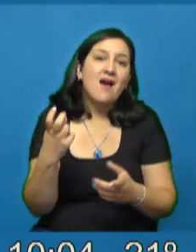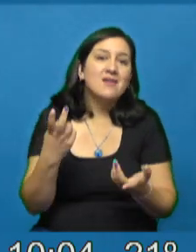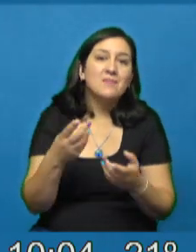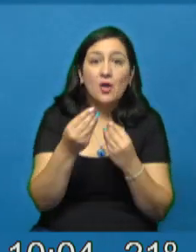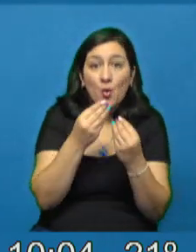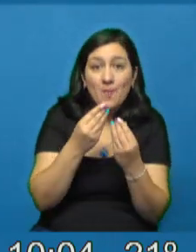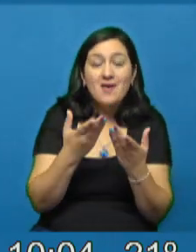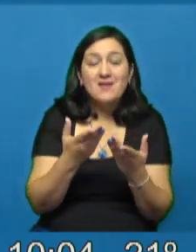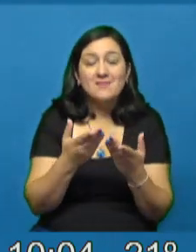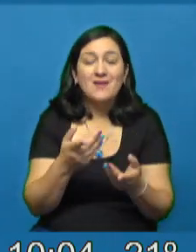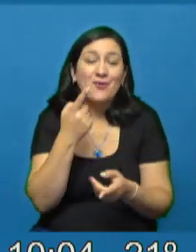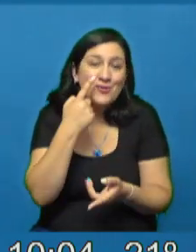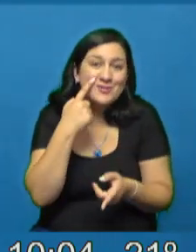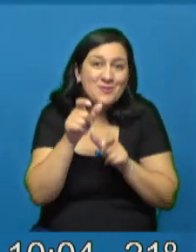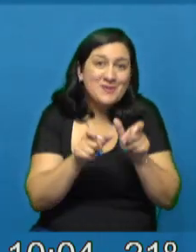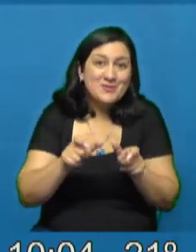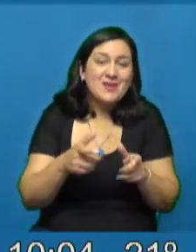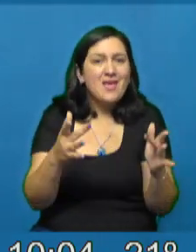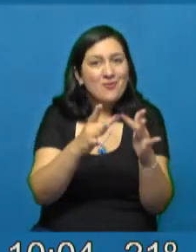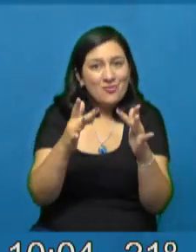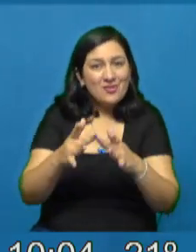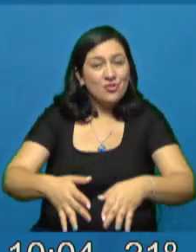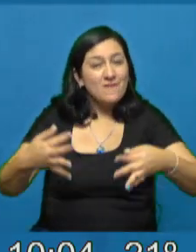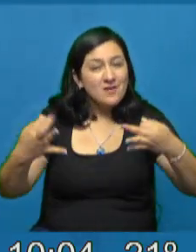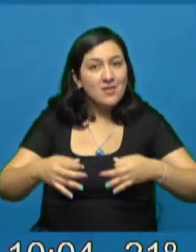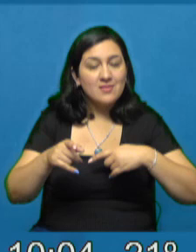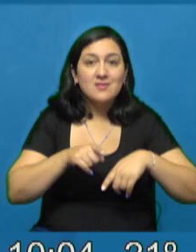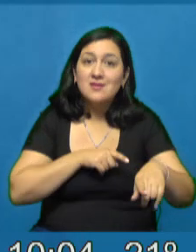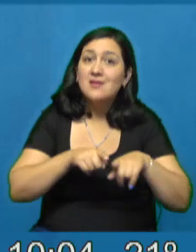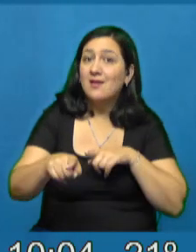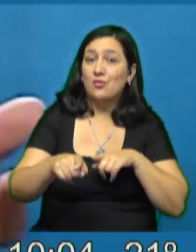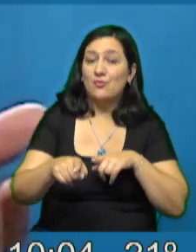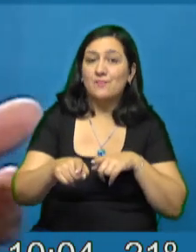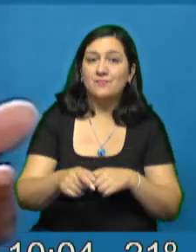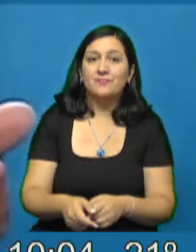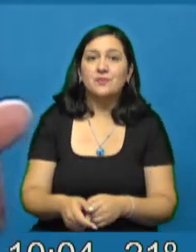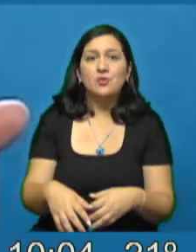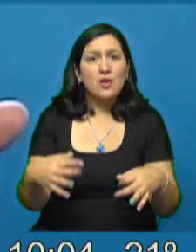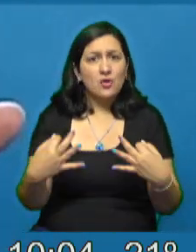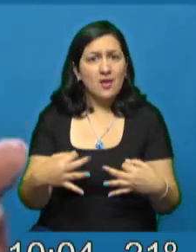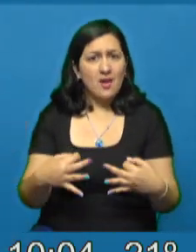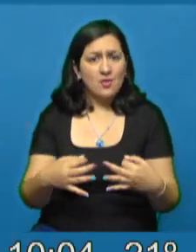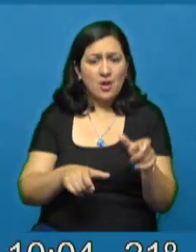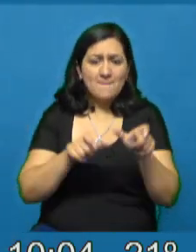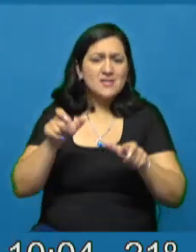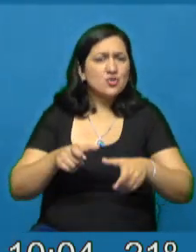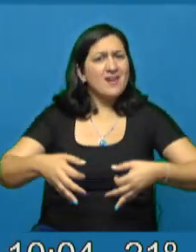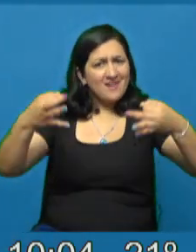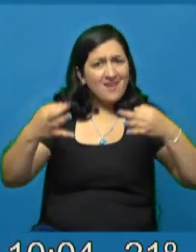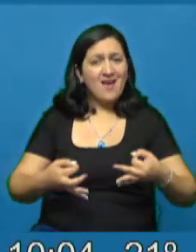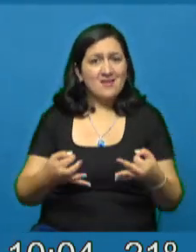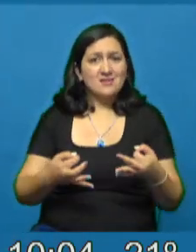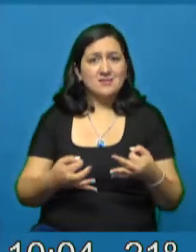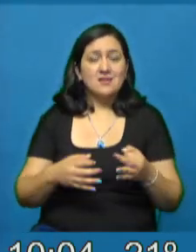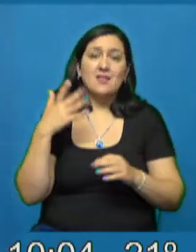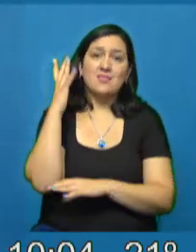comer. Y tenés verdaderamente un contacto muy directo con una cosa muy real, con una gente muy real de todo